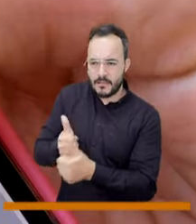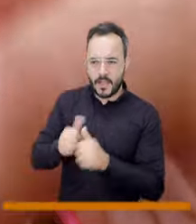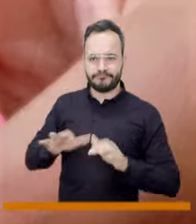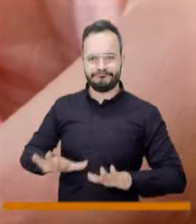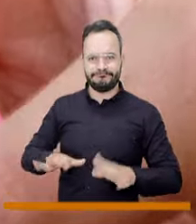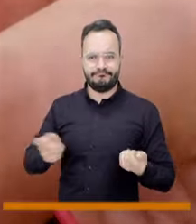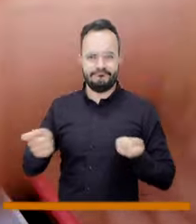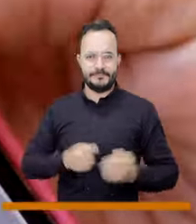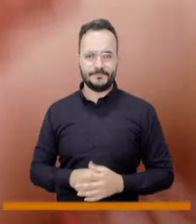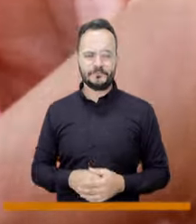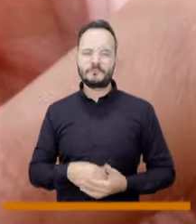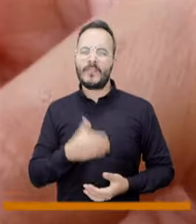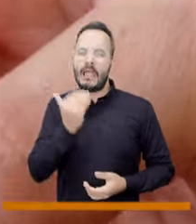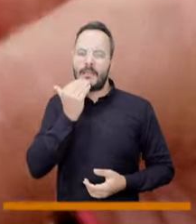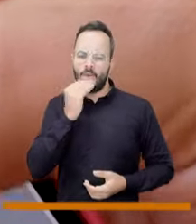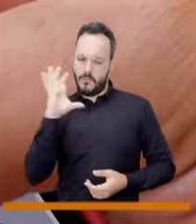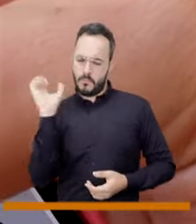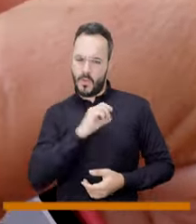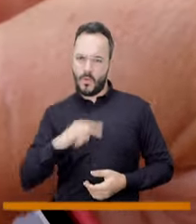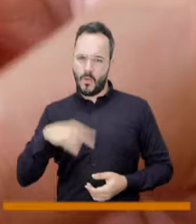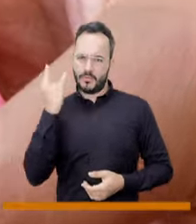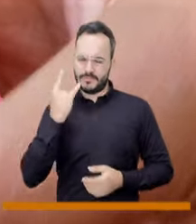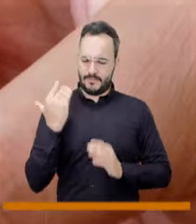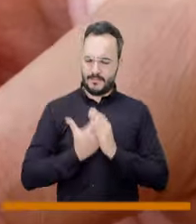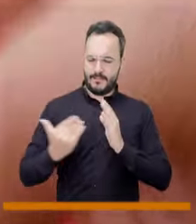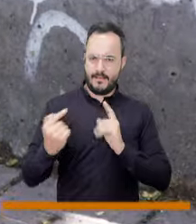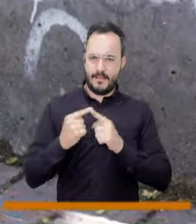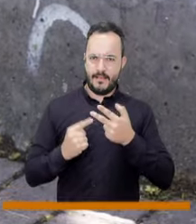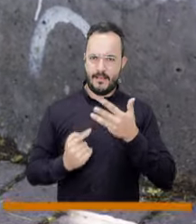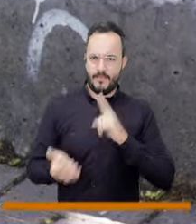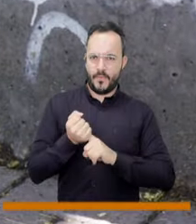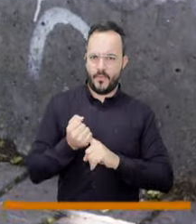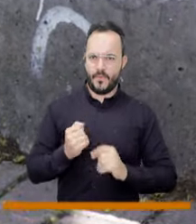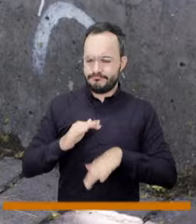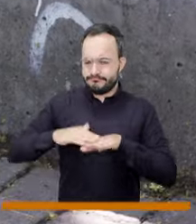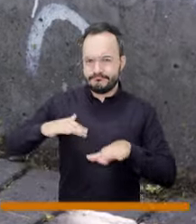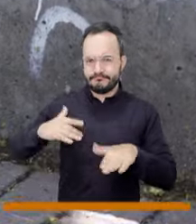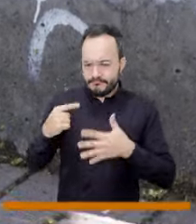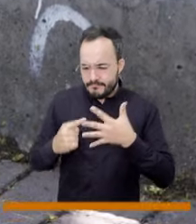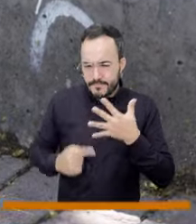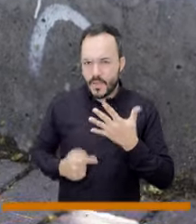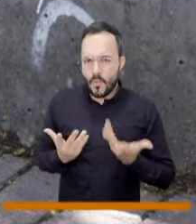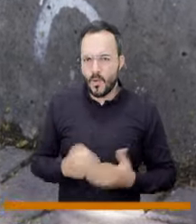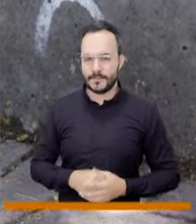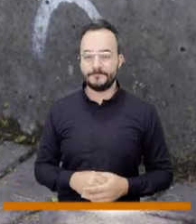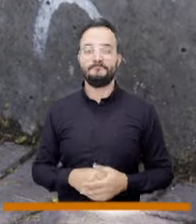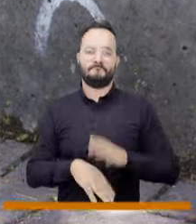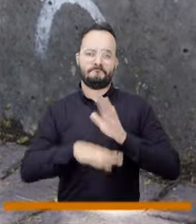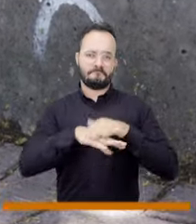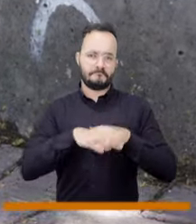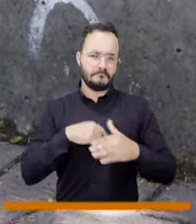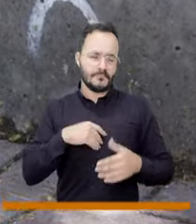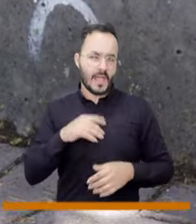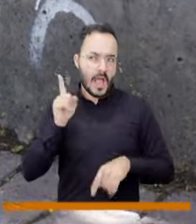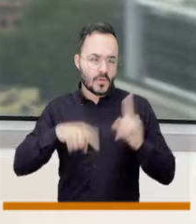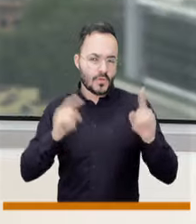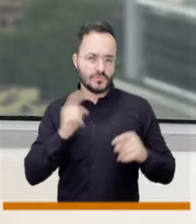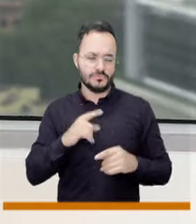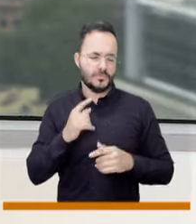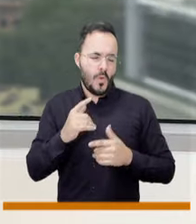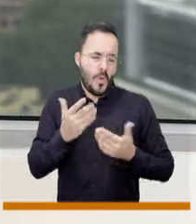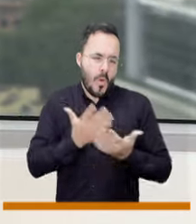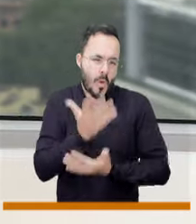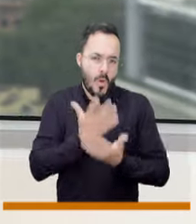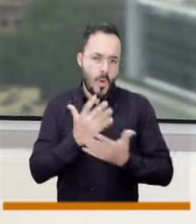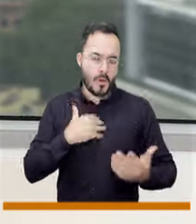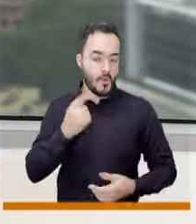signos de alarma de que no tenemos una buena salud mental? Mira, tal vez el signo cardinal, pues el síntoma más grande es el sueño.